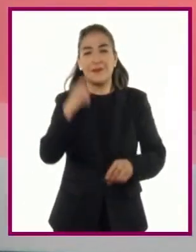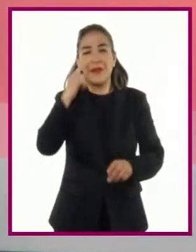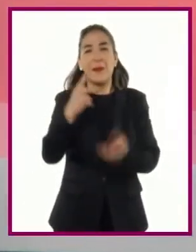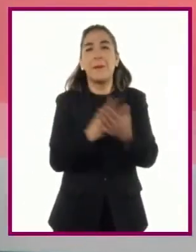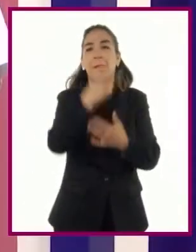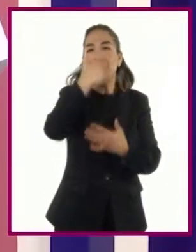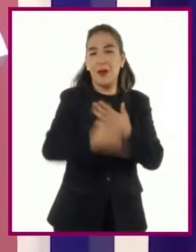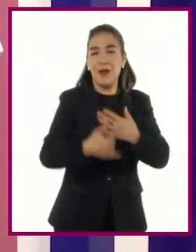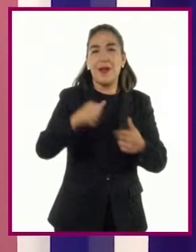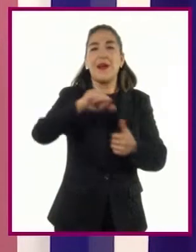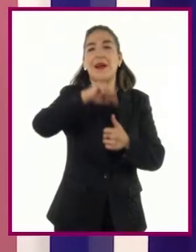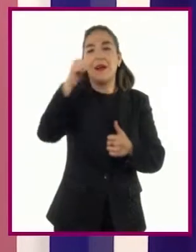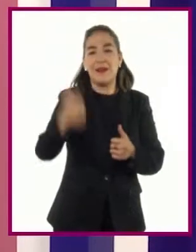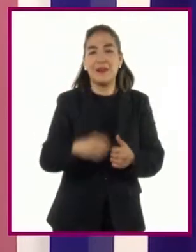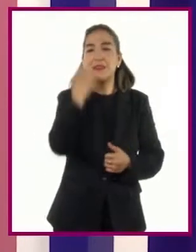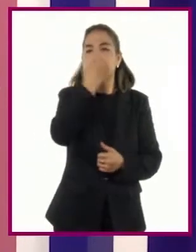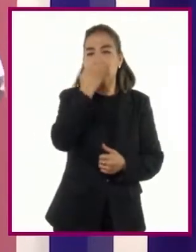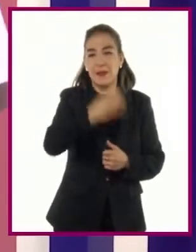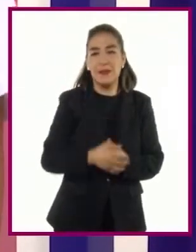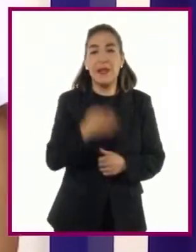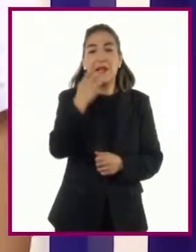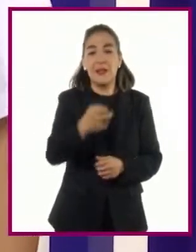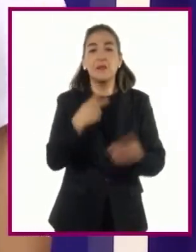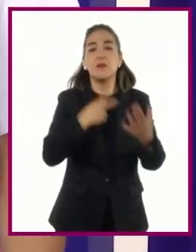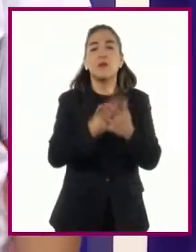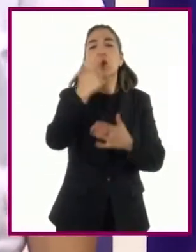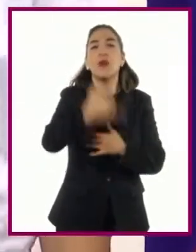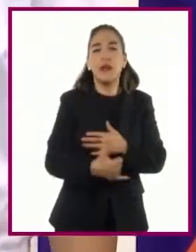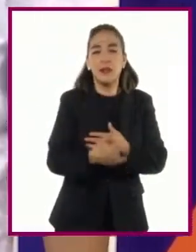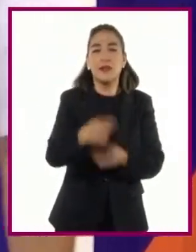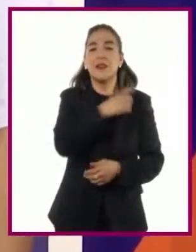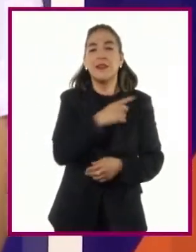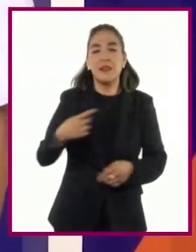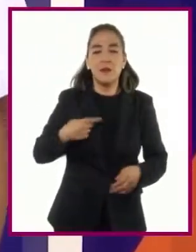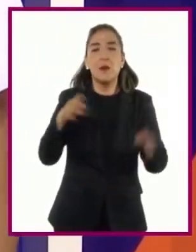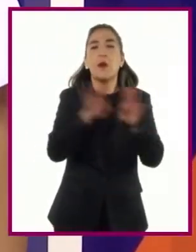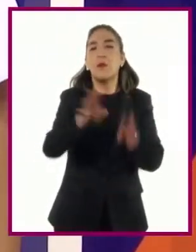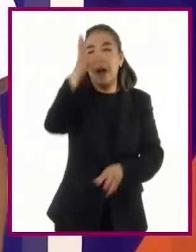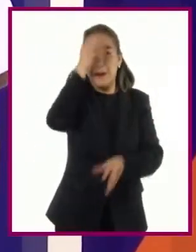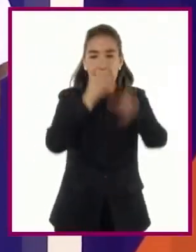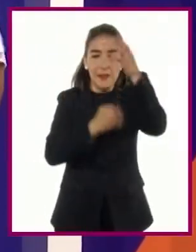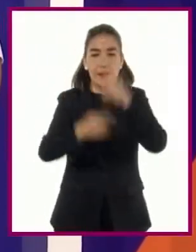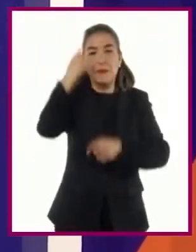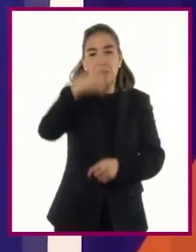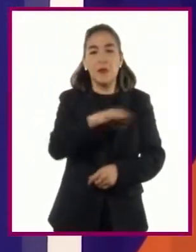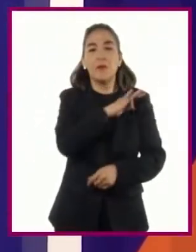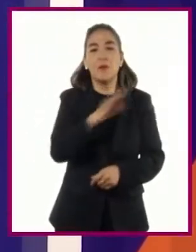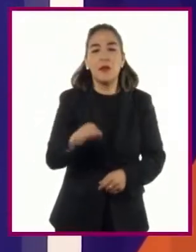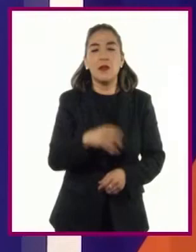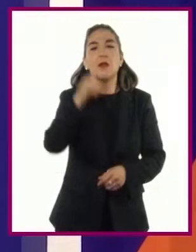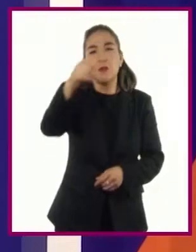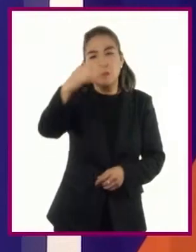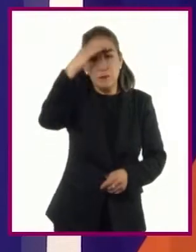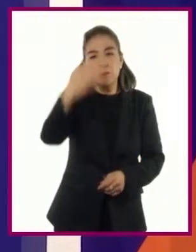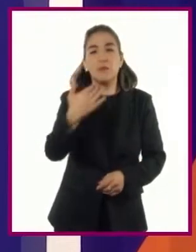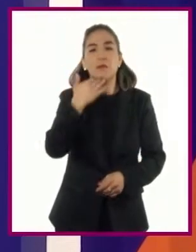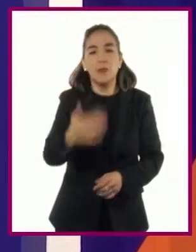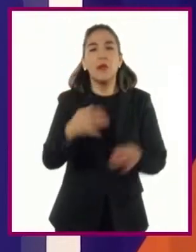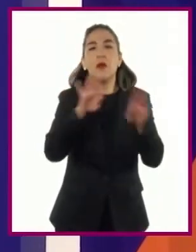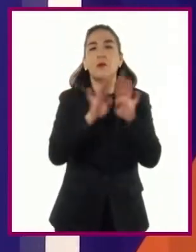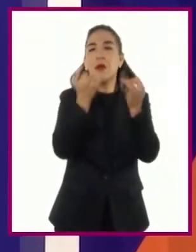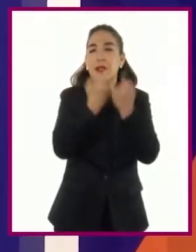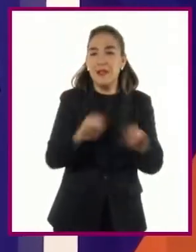proyecto escolar. Recuerden que un proyecto escolar es una estrategia de aprendizaje que nos permite ser reflexivos y autónomos